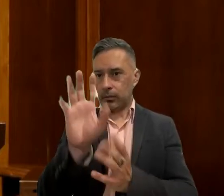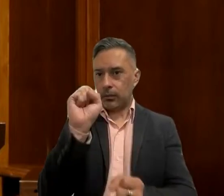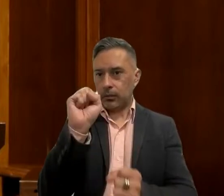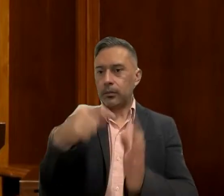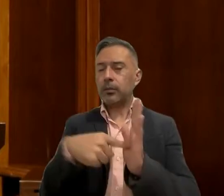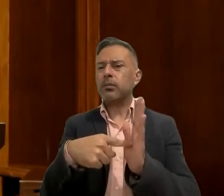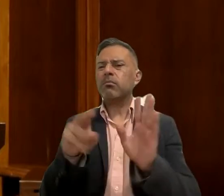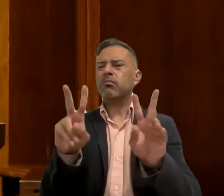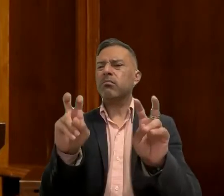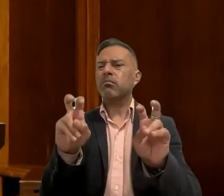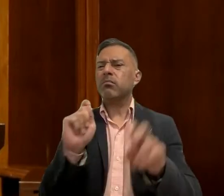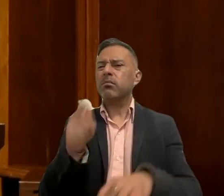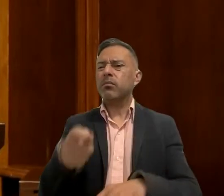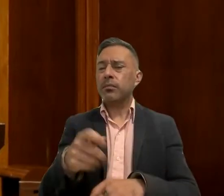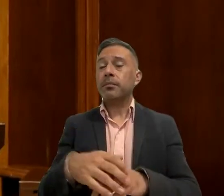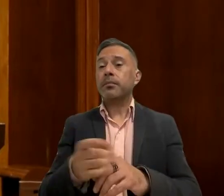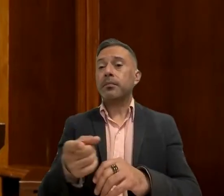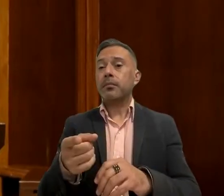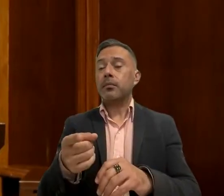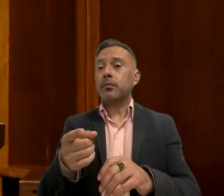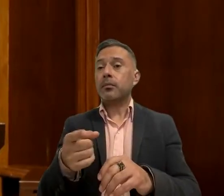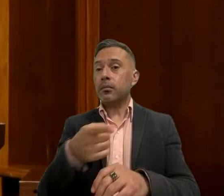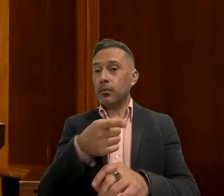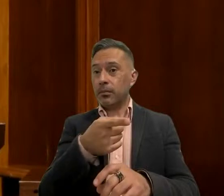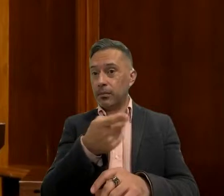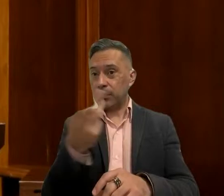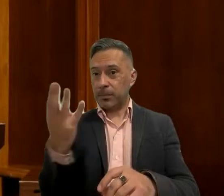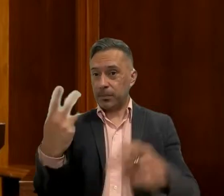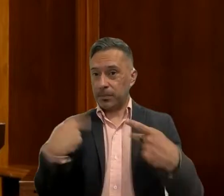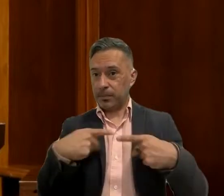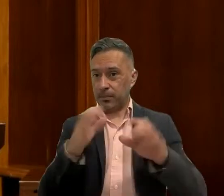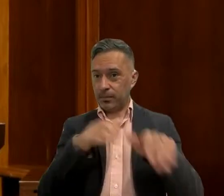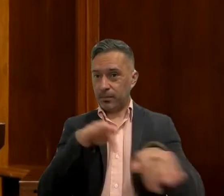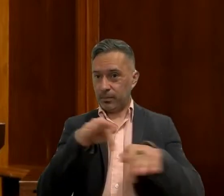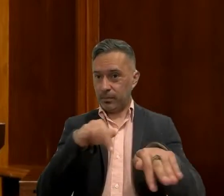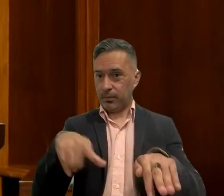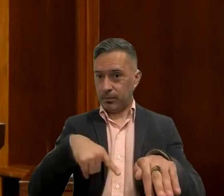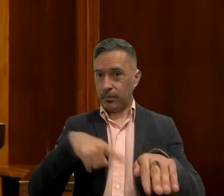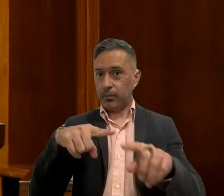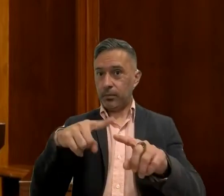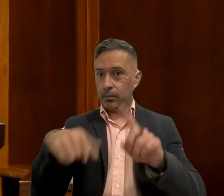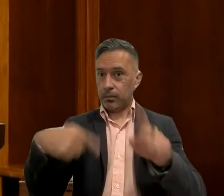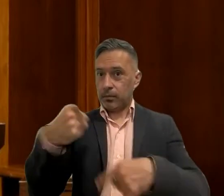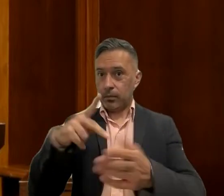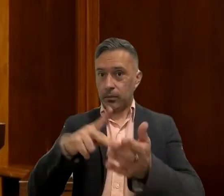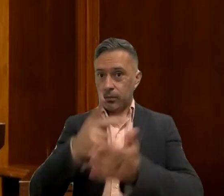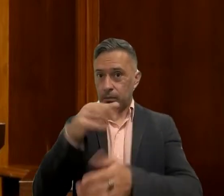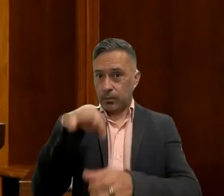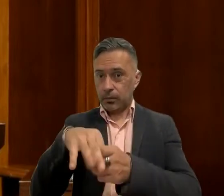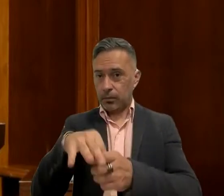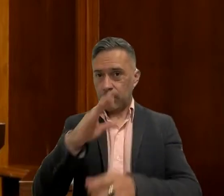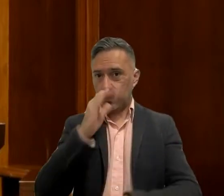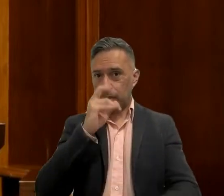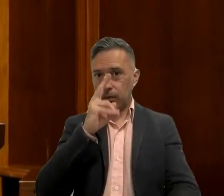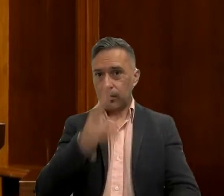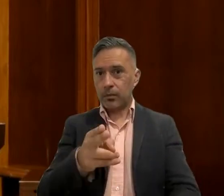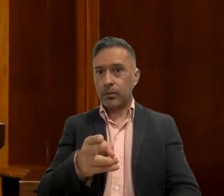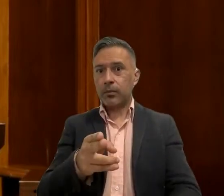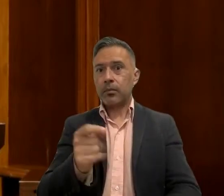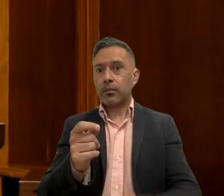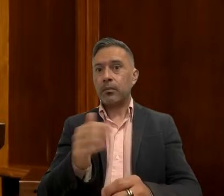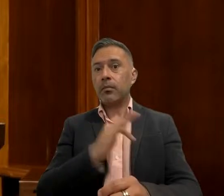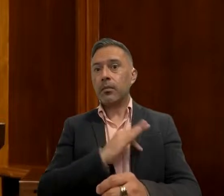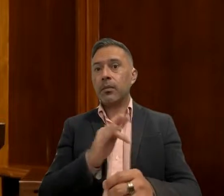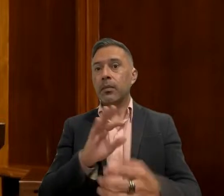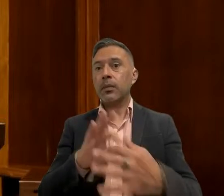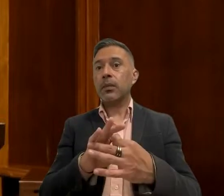a la prohibición de reelección de las personas servidoras públicas en ellas mencionadas, serán aplicables a